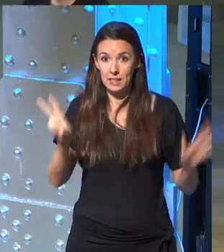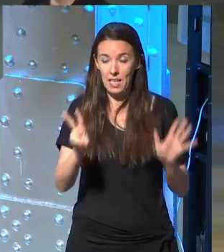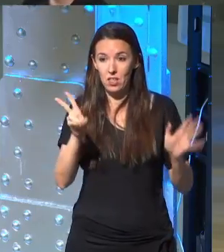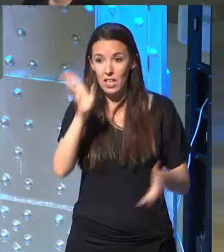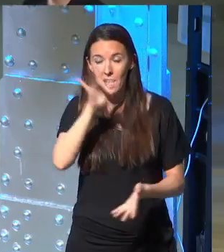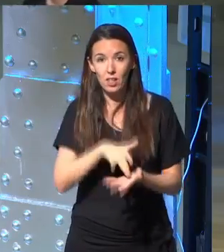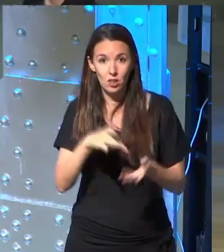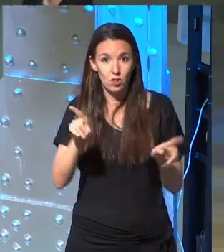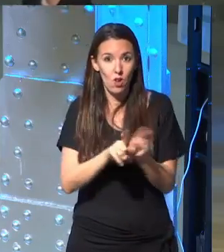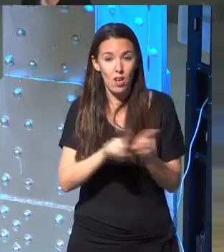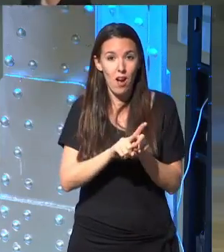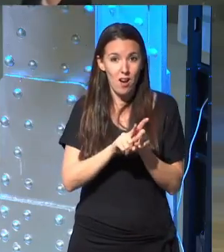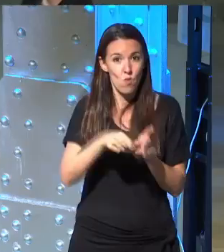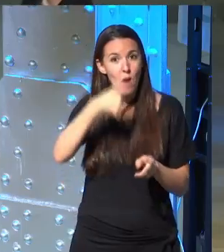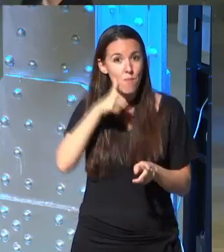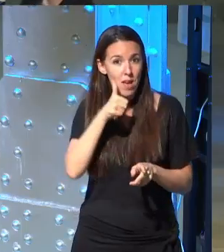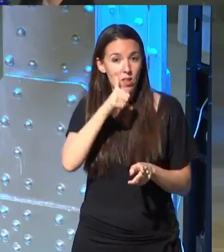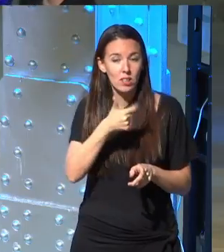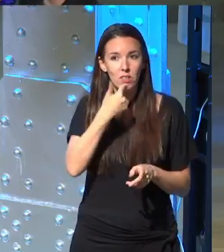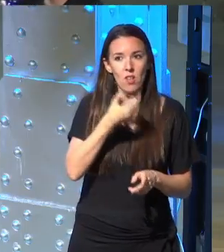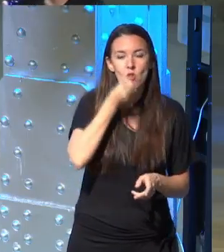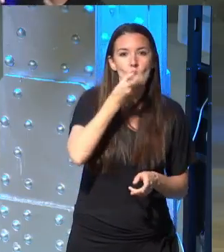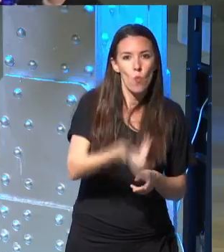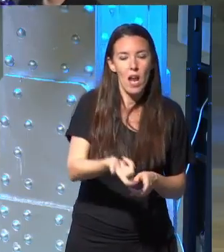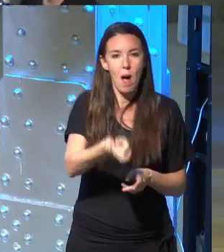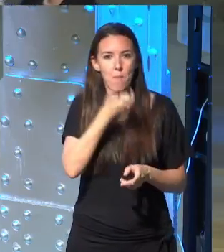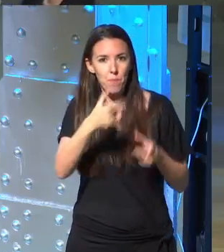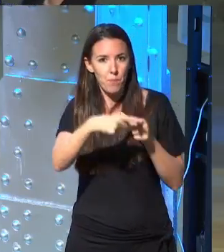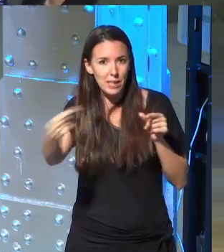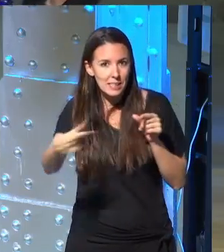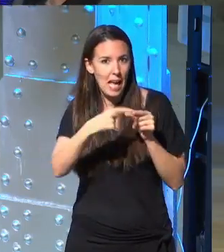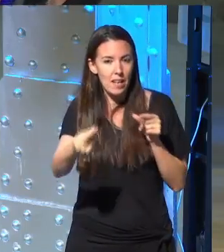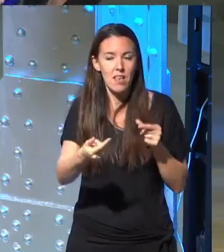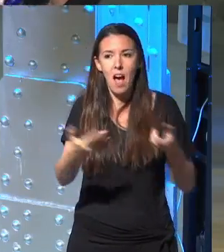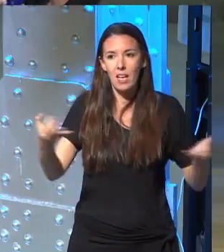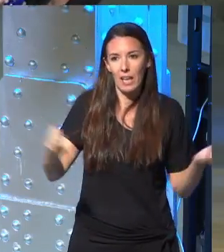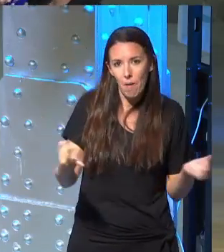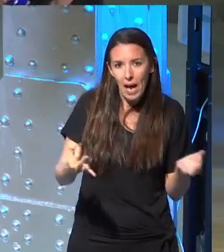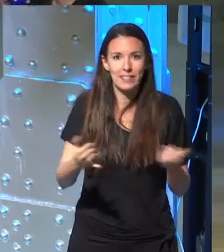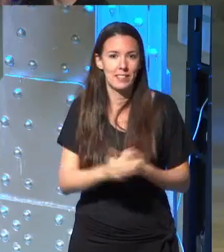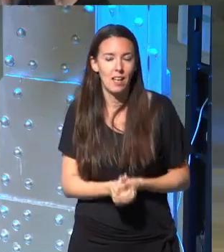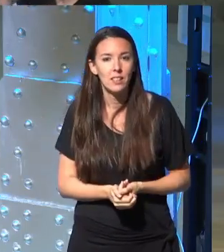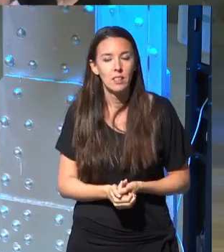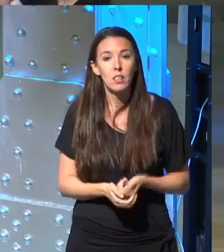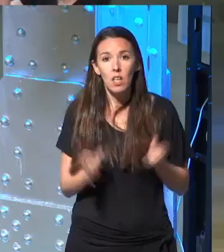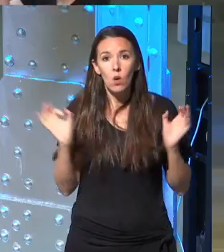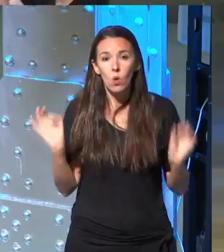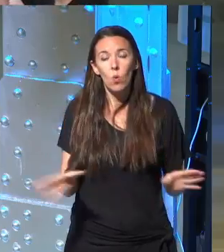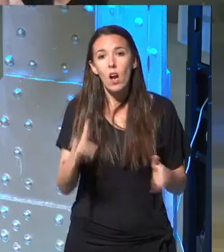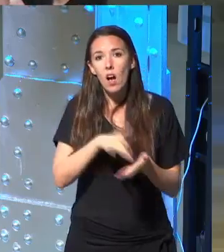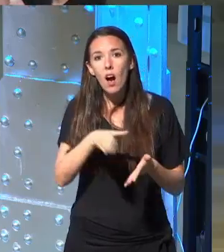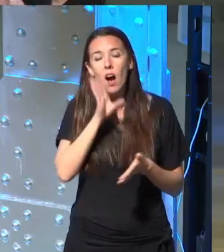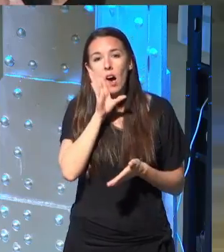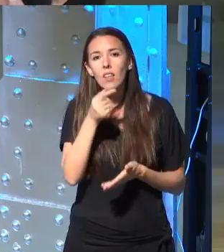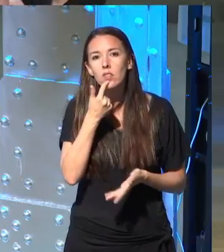los que reflotan ahora de Pedro Sánchez de qué buena pizzería. Pues. Ser malos. ¿Qué pasa con ellos? Sí. Sí, no, y aparte, eso lo he